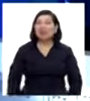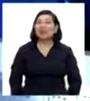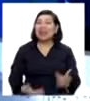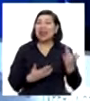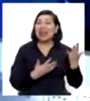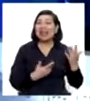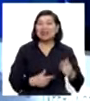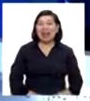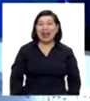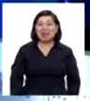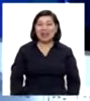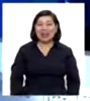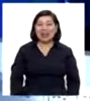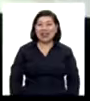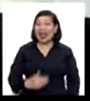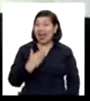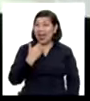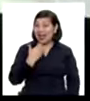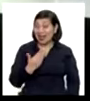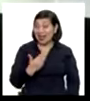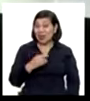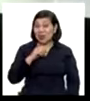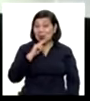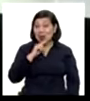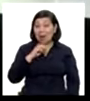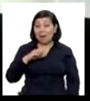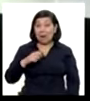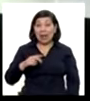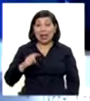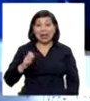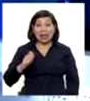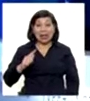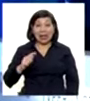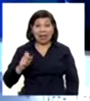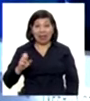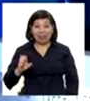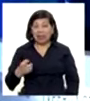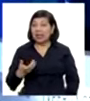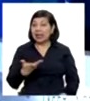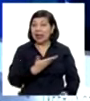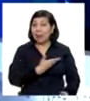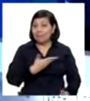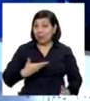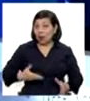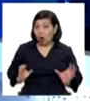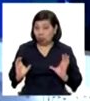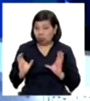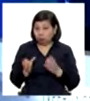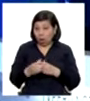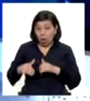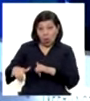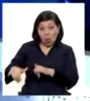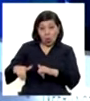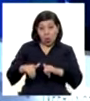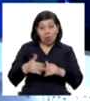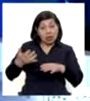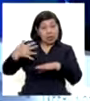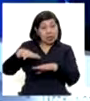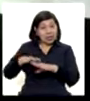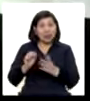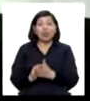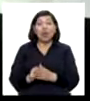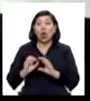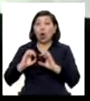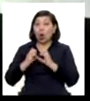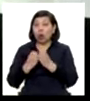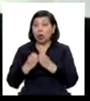Los esperamos. Perfecto, muy bien, María Cristina. Hemos estado conversando con María Cristina Escalante. Ella es presidenta del Comité de Igualdad de Género e Inclusión